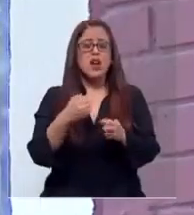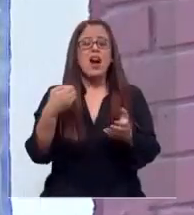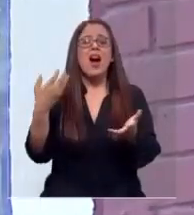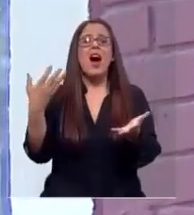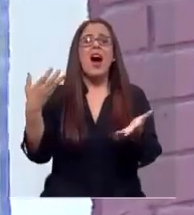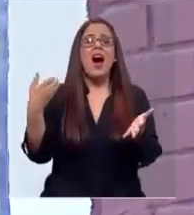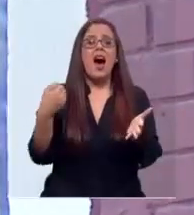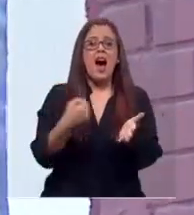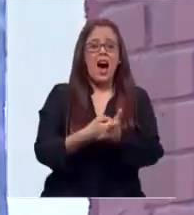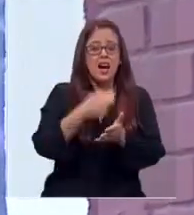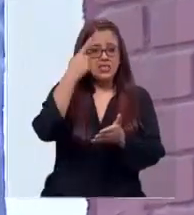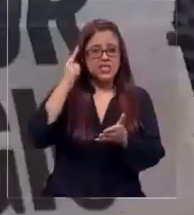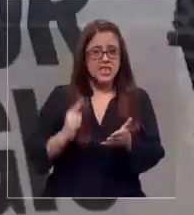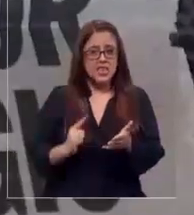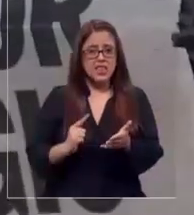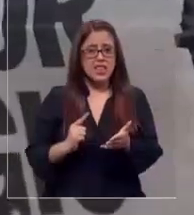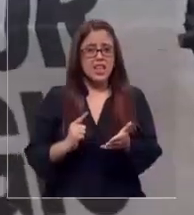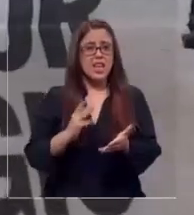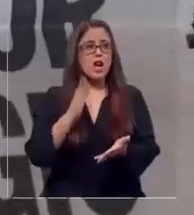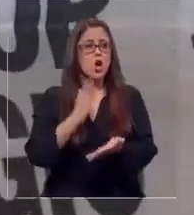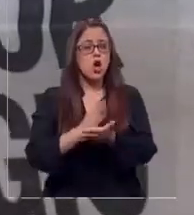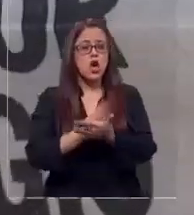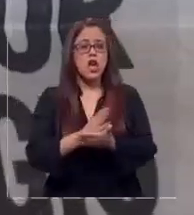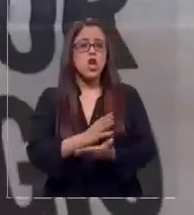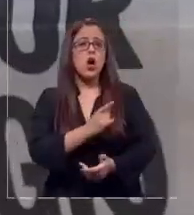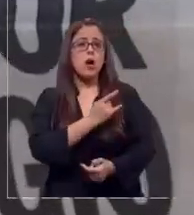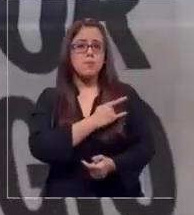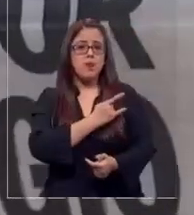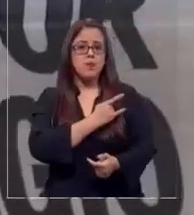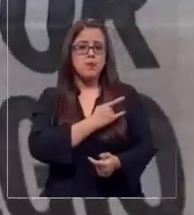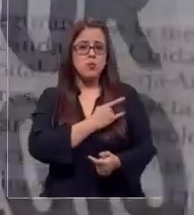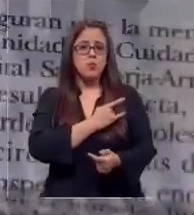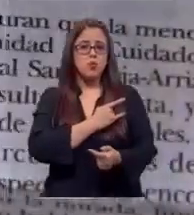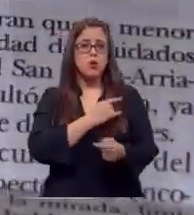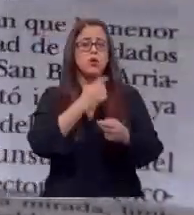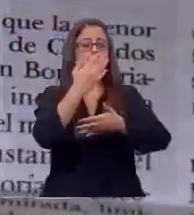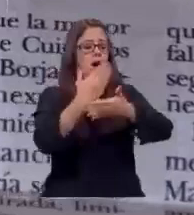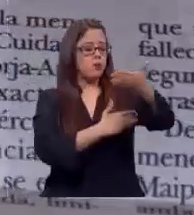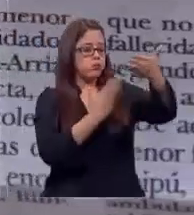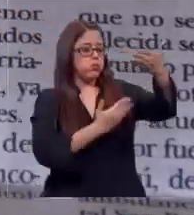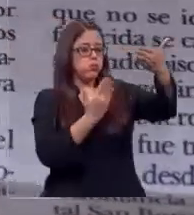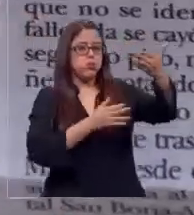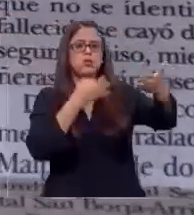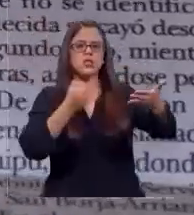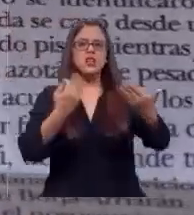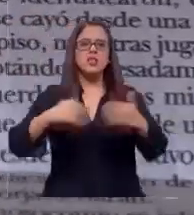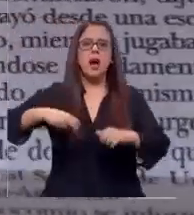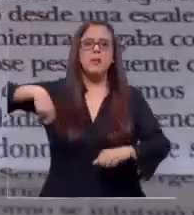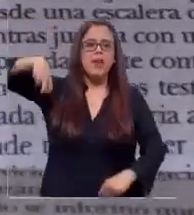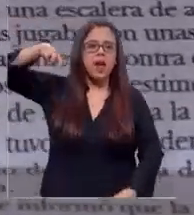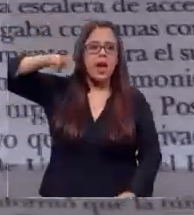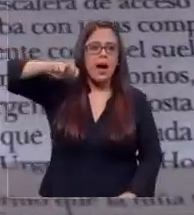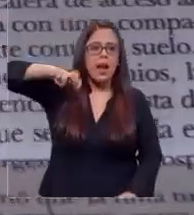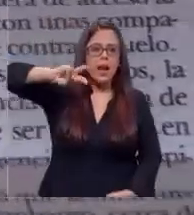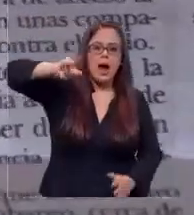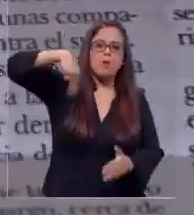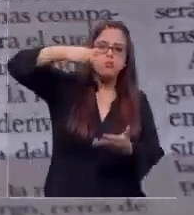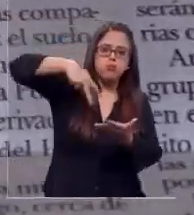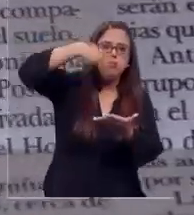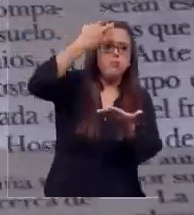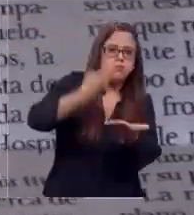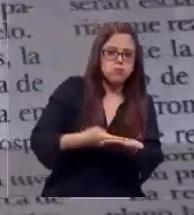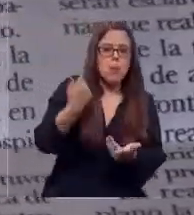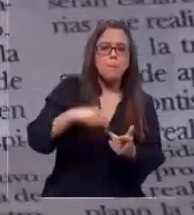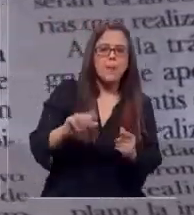Alcázar de Maipú. Los diarios de la época hablan de un accidente, una caída por las escaleras. La versión de la familia